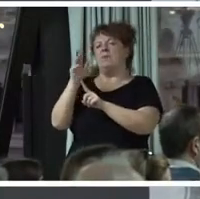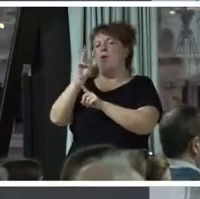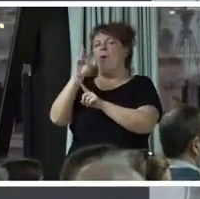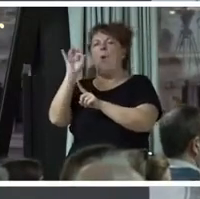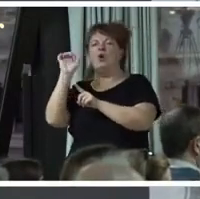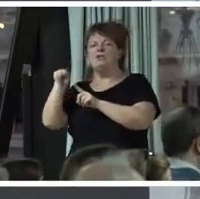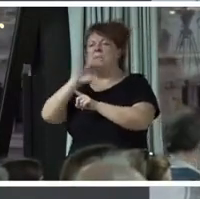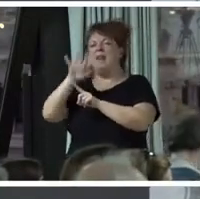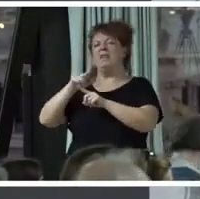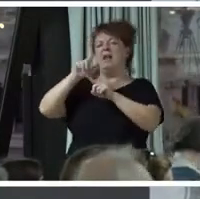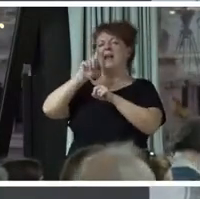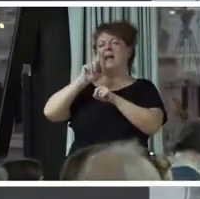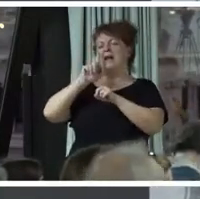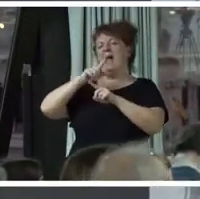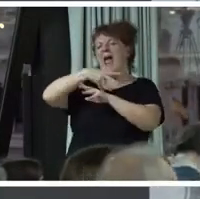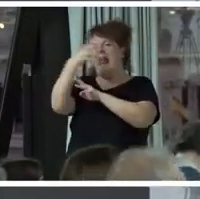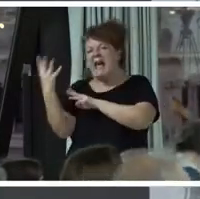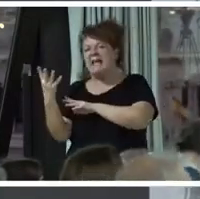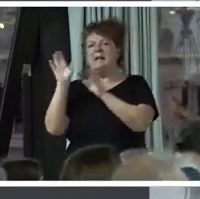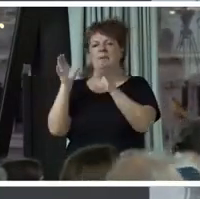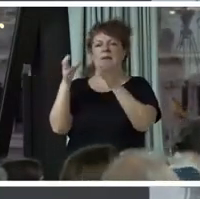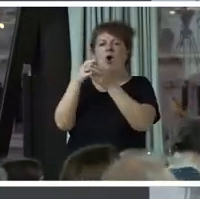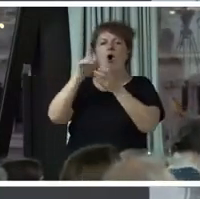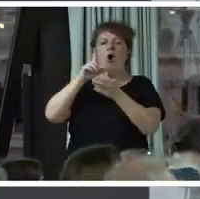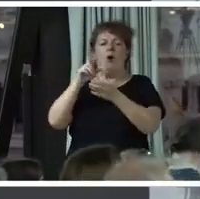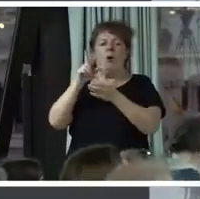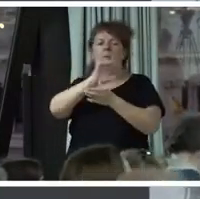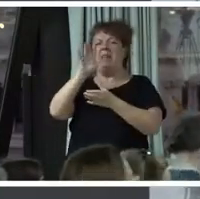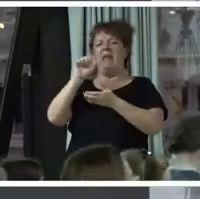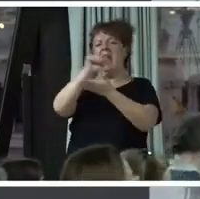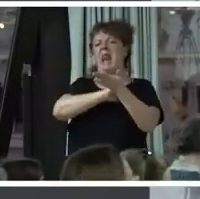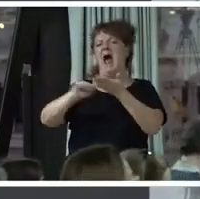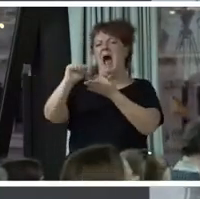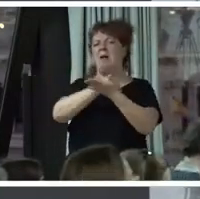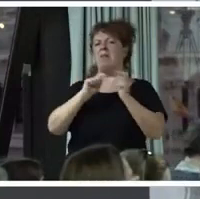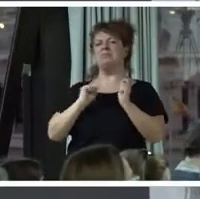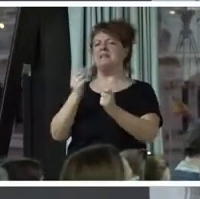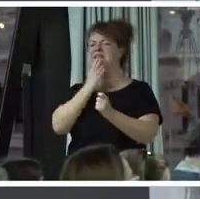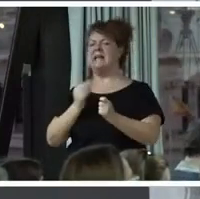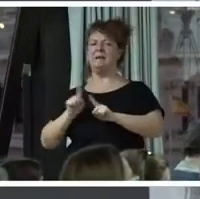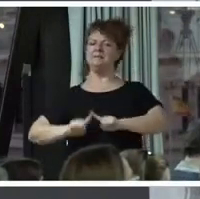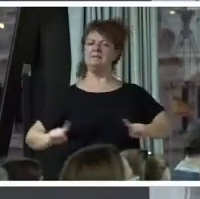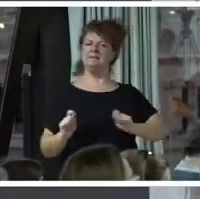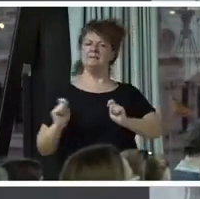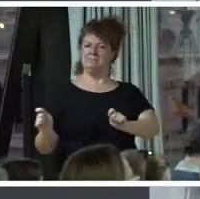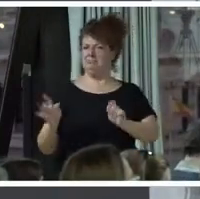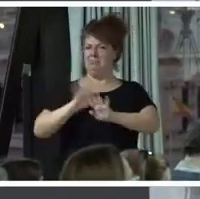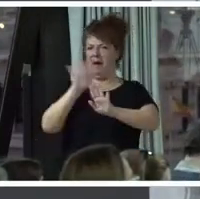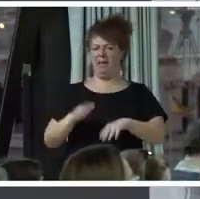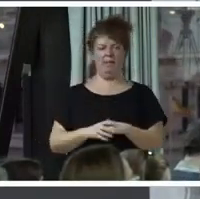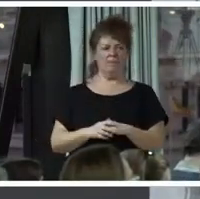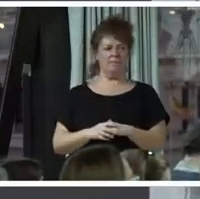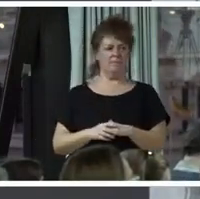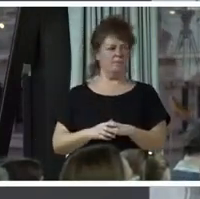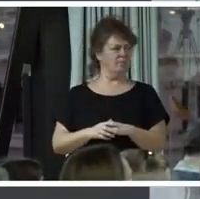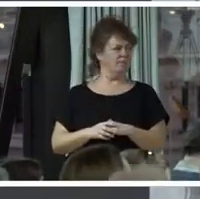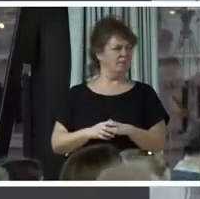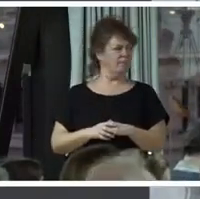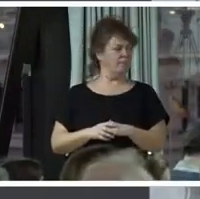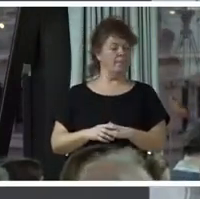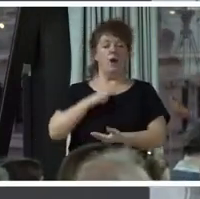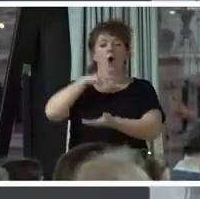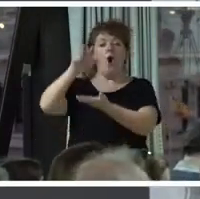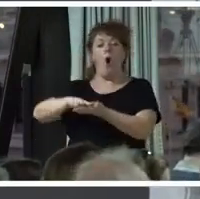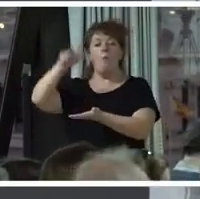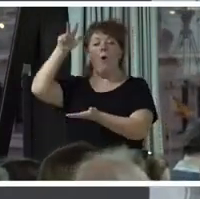comunidad lgtbi como un elemento de lavado de cara del régimen de Israel la homologación del régimen del